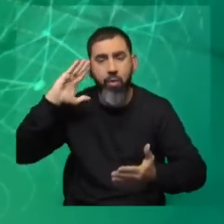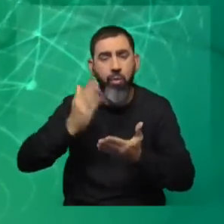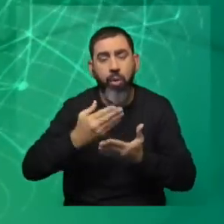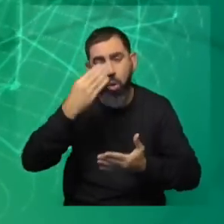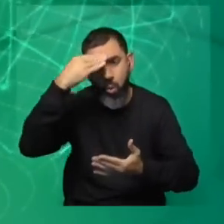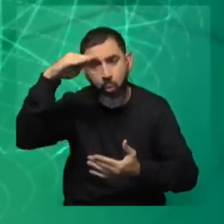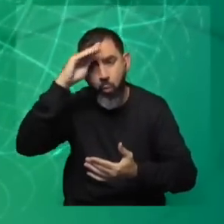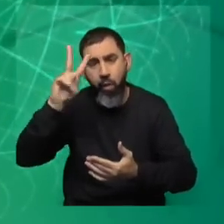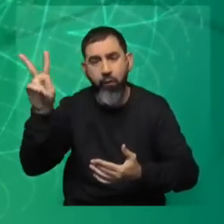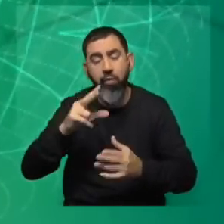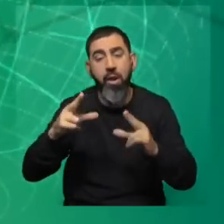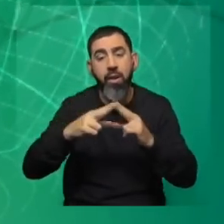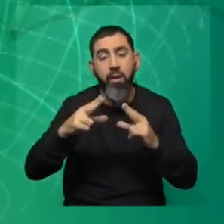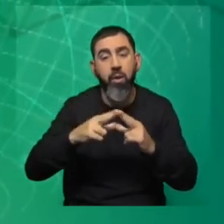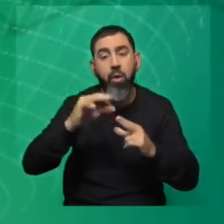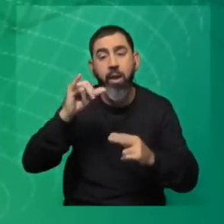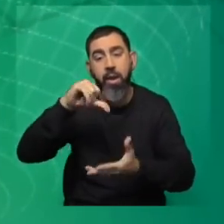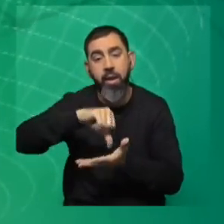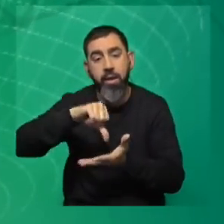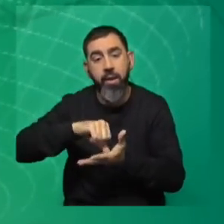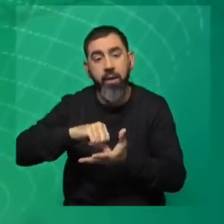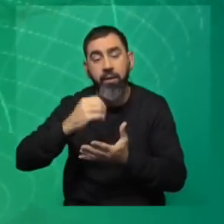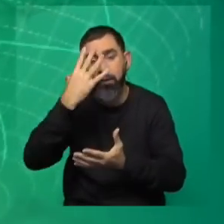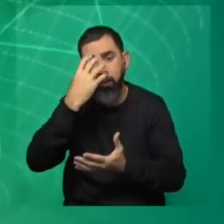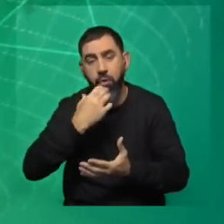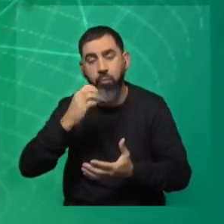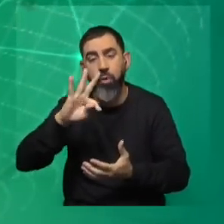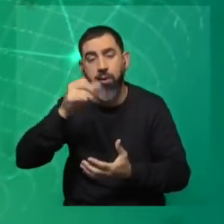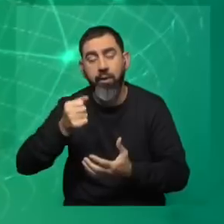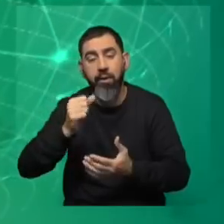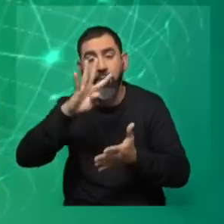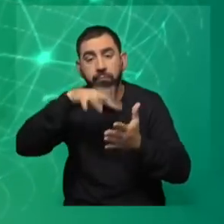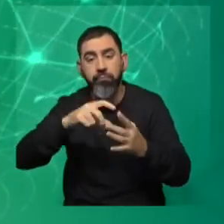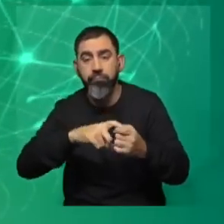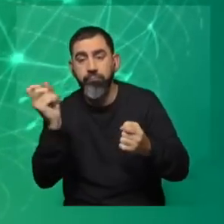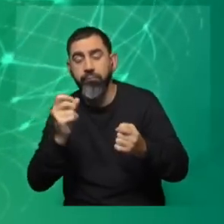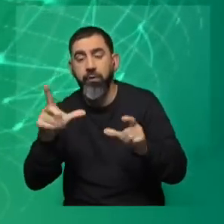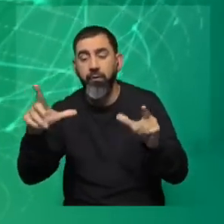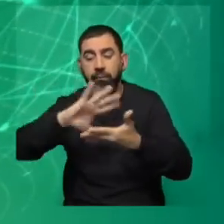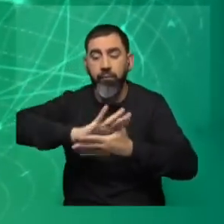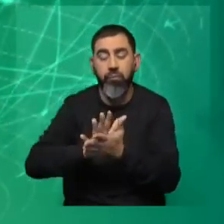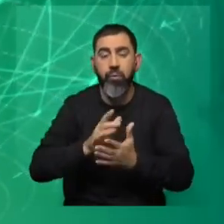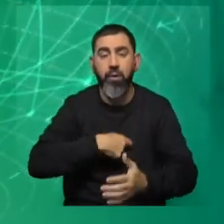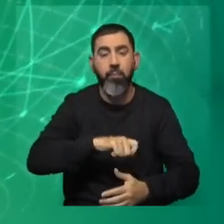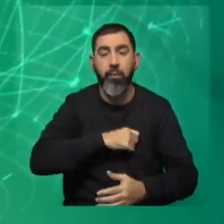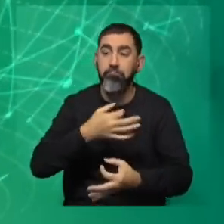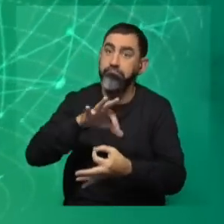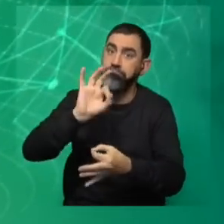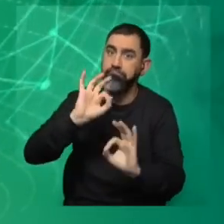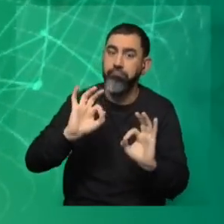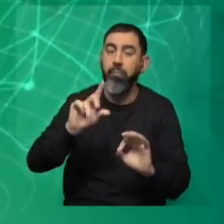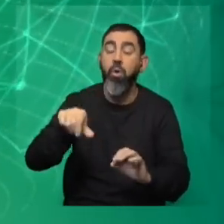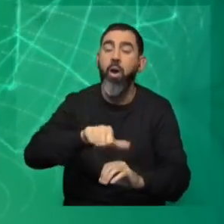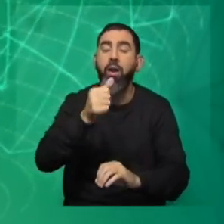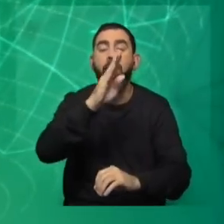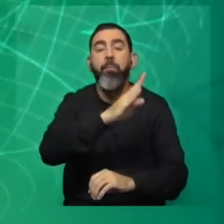cubanas venezolanas nicaragüense iraní el terrorismo de leeta y el separatismo Catalán que quiere terminar con España un lujo de opción pero ganó